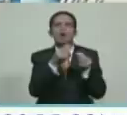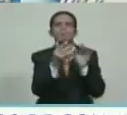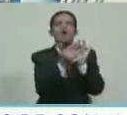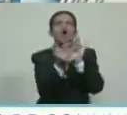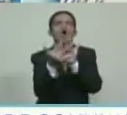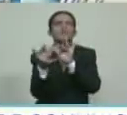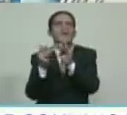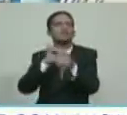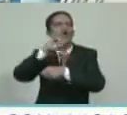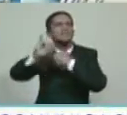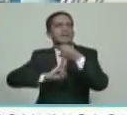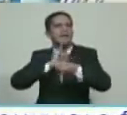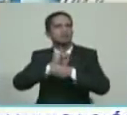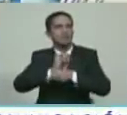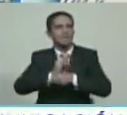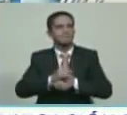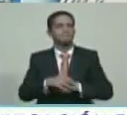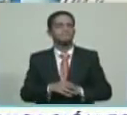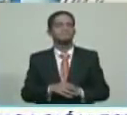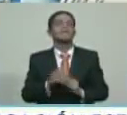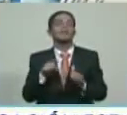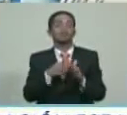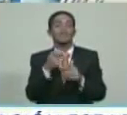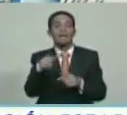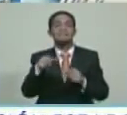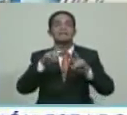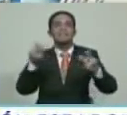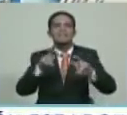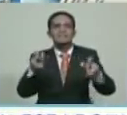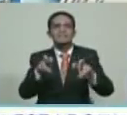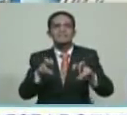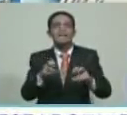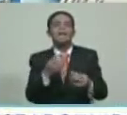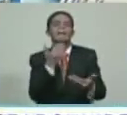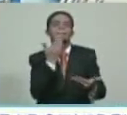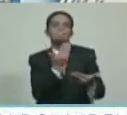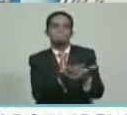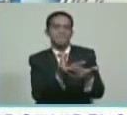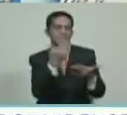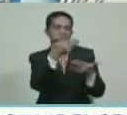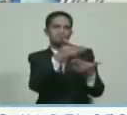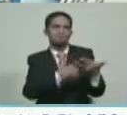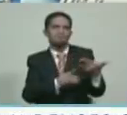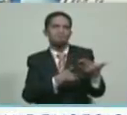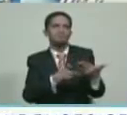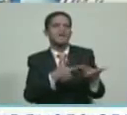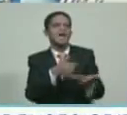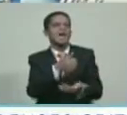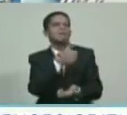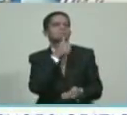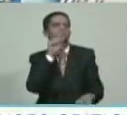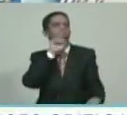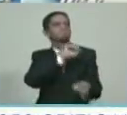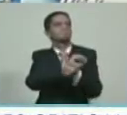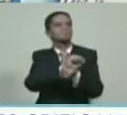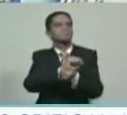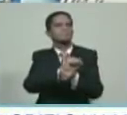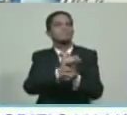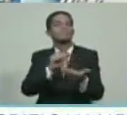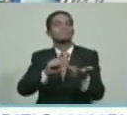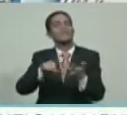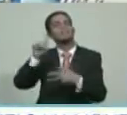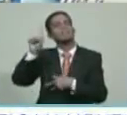pudieran tener. A partir de estas investigaciones se han solicitado órdenes de aprehensión contra cómplices y se ha realizado